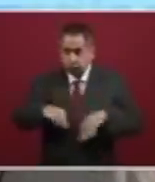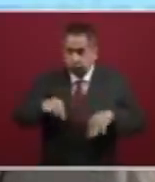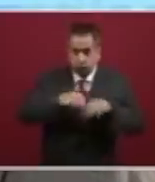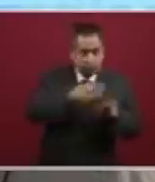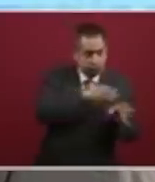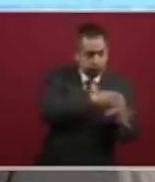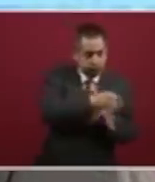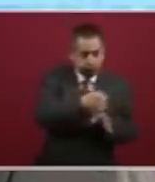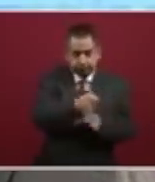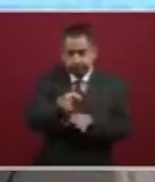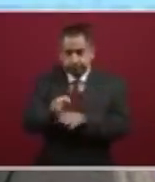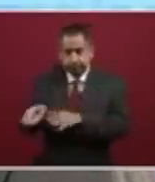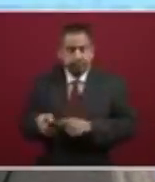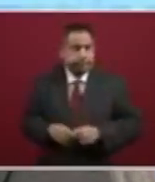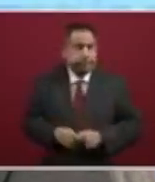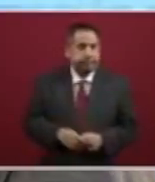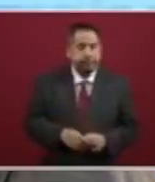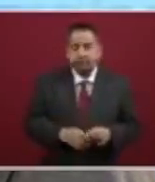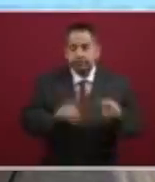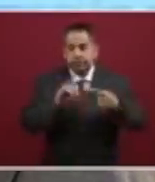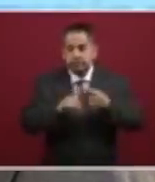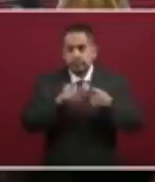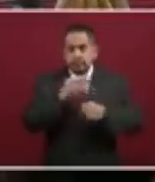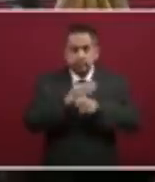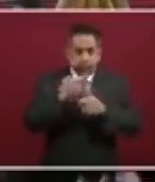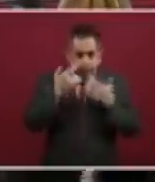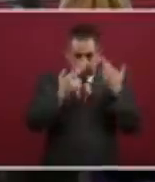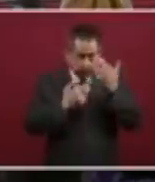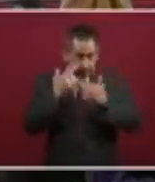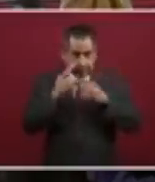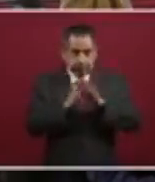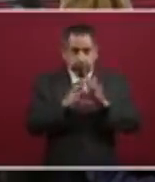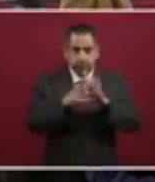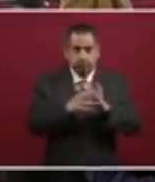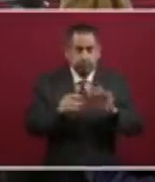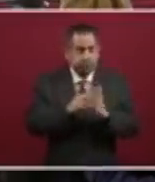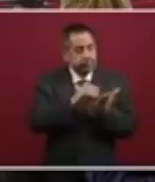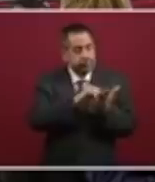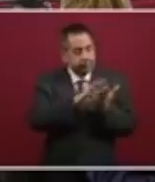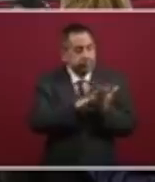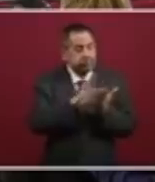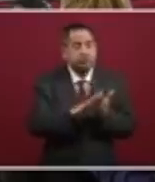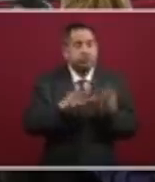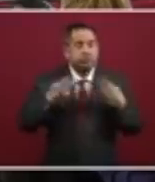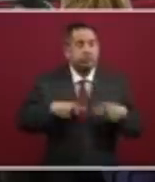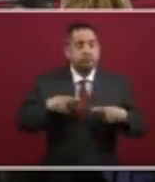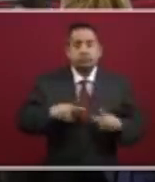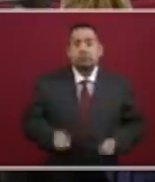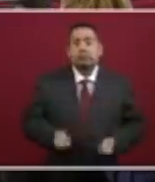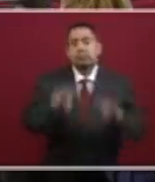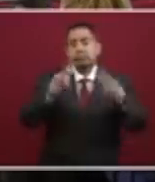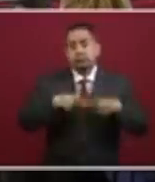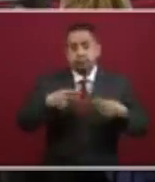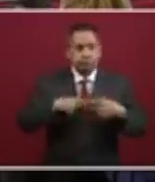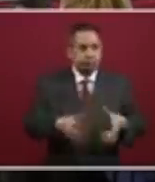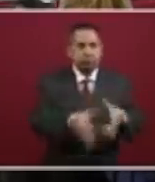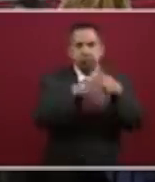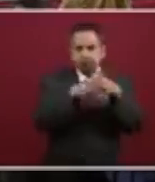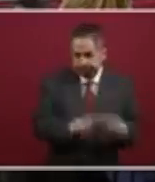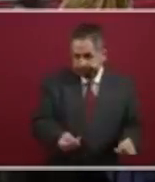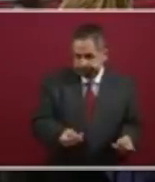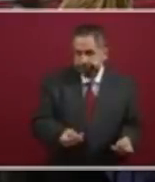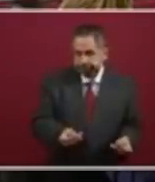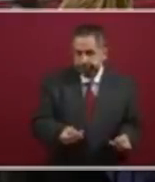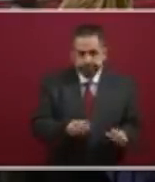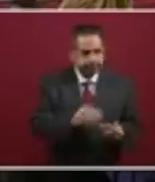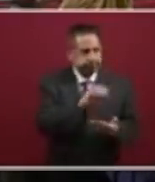importantes. En primer lugar, se está revisando y actualizando el Registro Nacional de Personas Desaparecidas, que hay